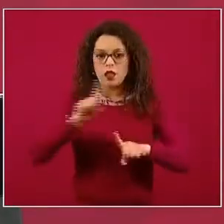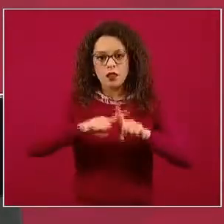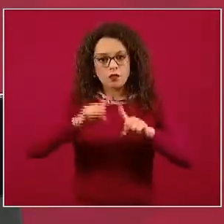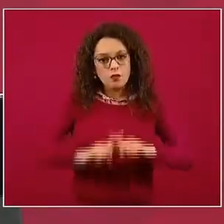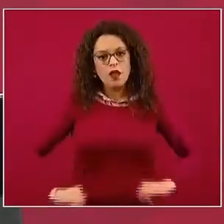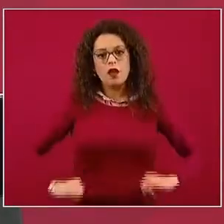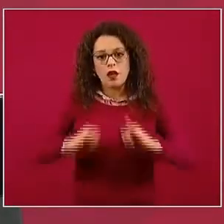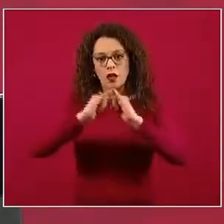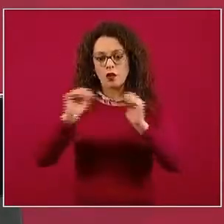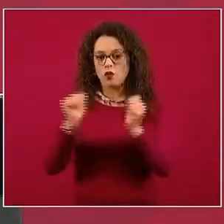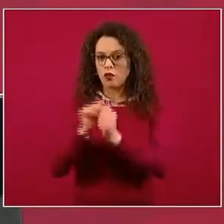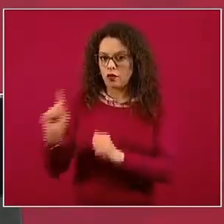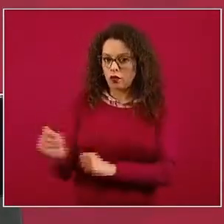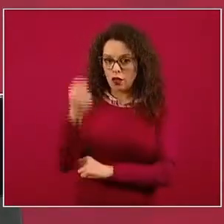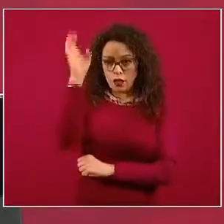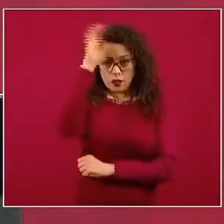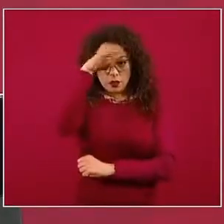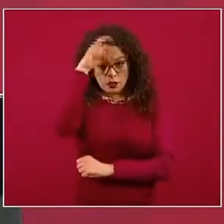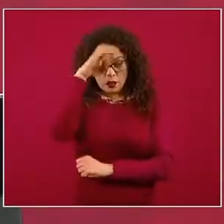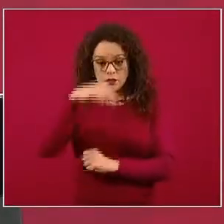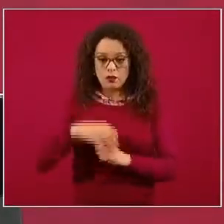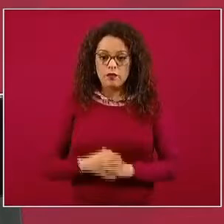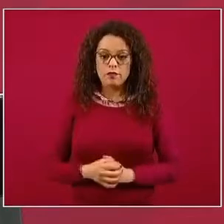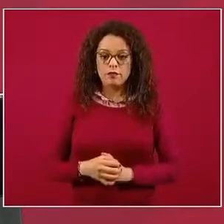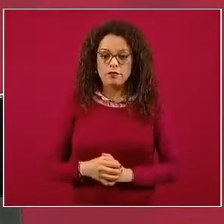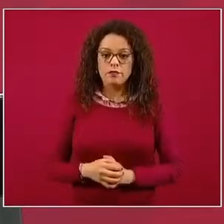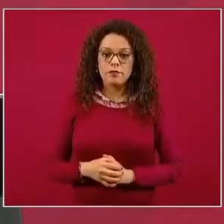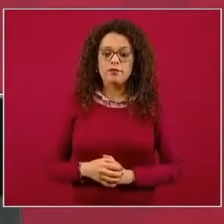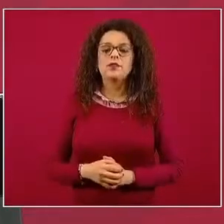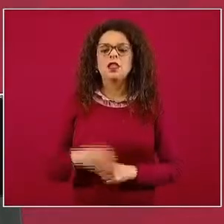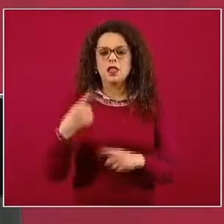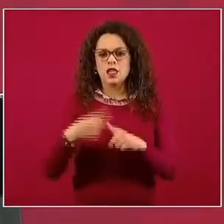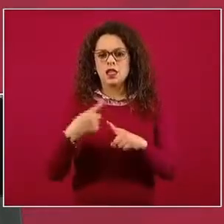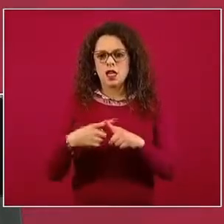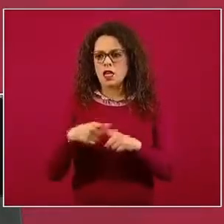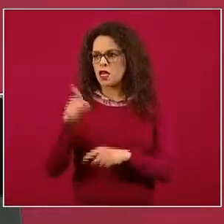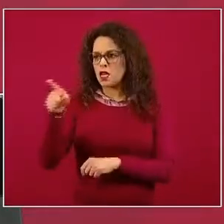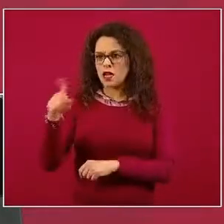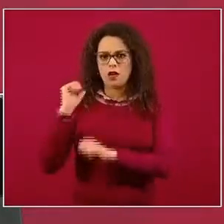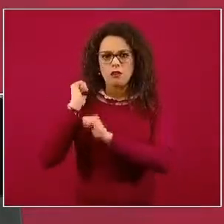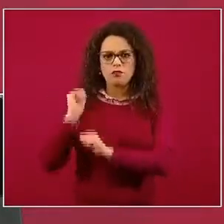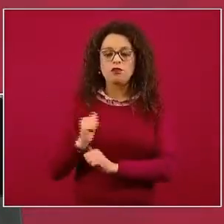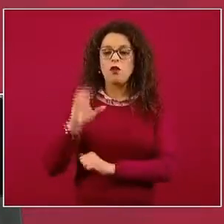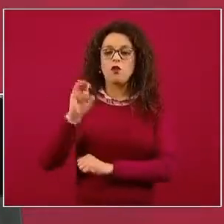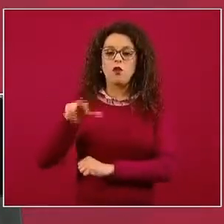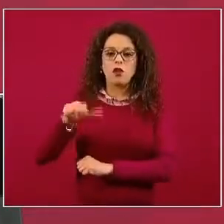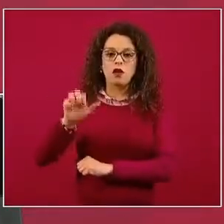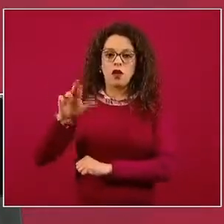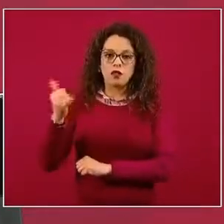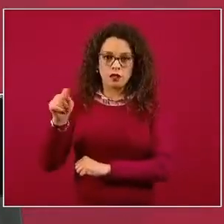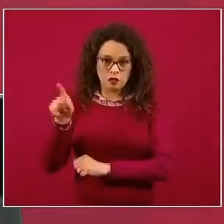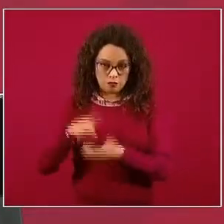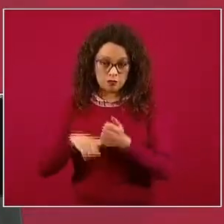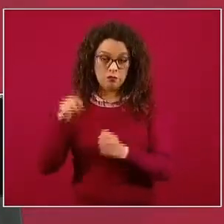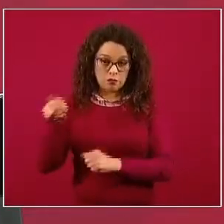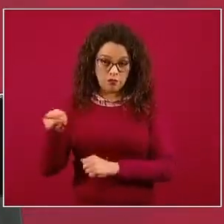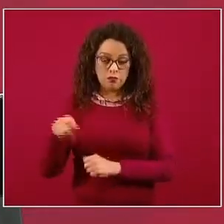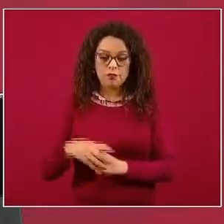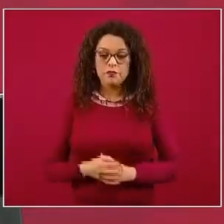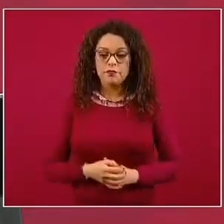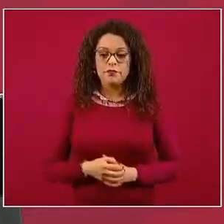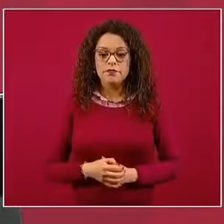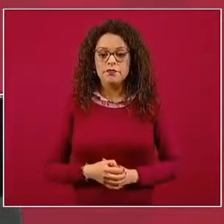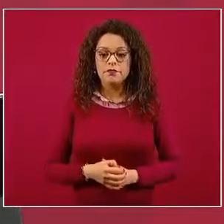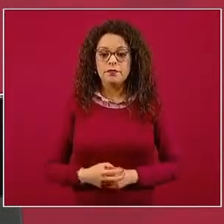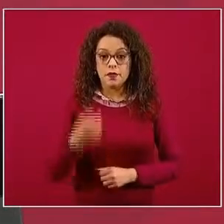ciencia y tecnología. Naturalmente ese registro lo lleva CONACYT, nuestro Consejo Nacional de Ciencia y Tecnología,